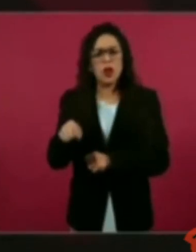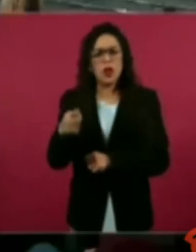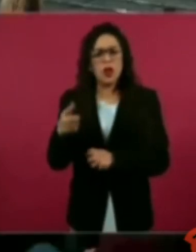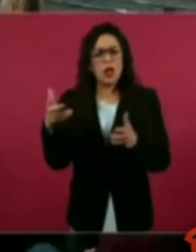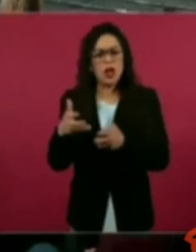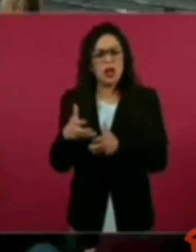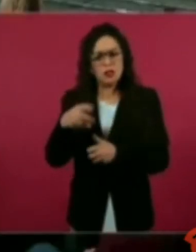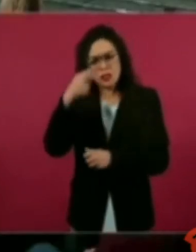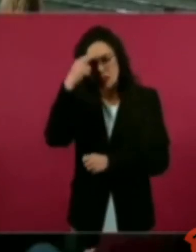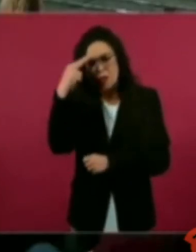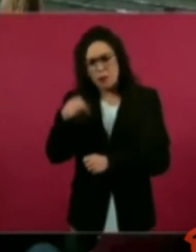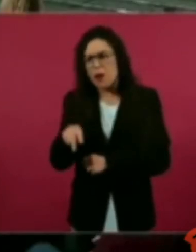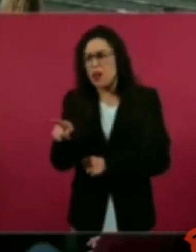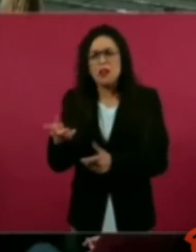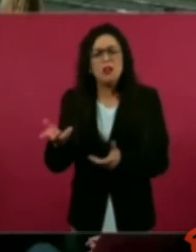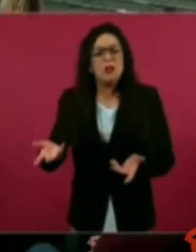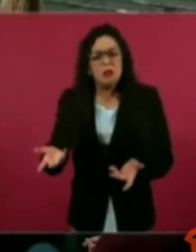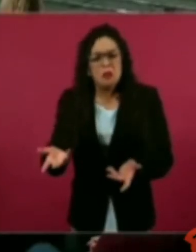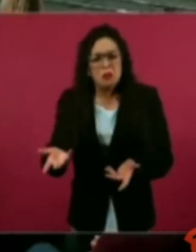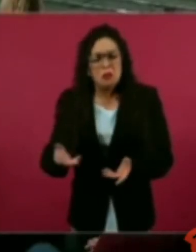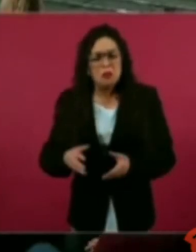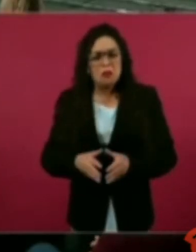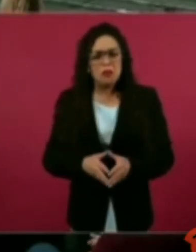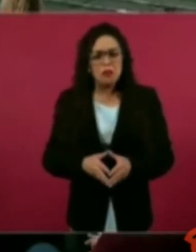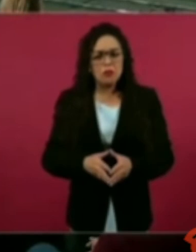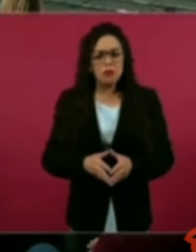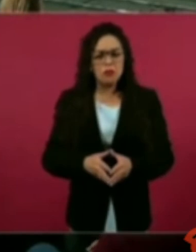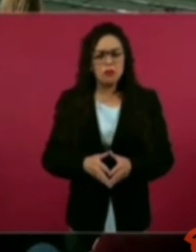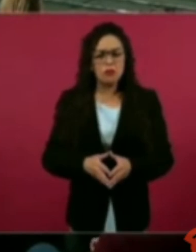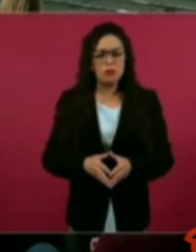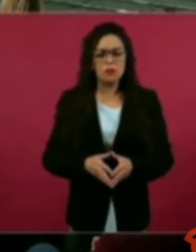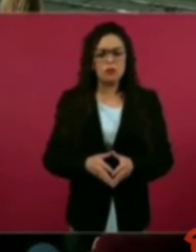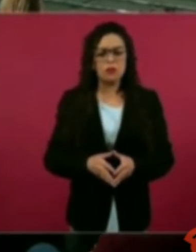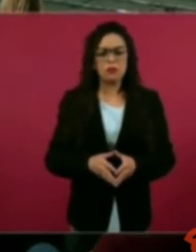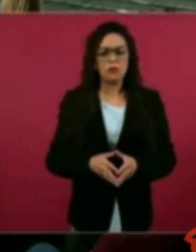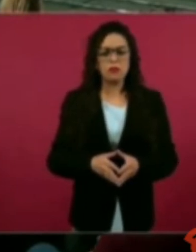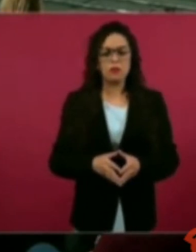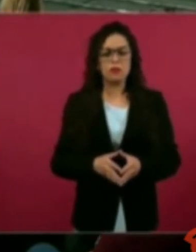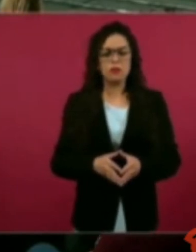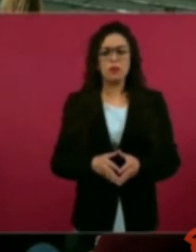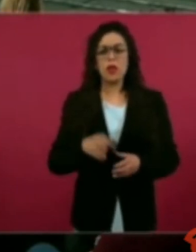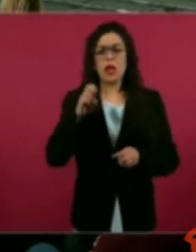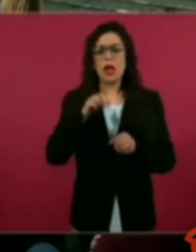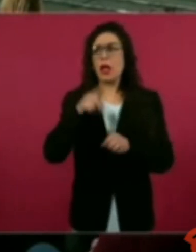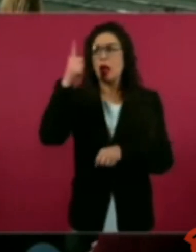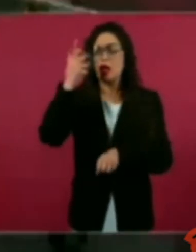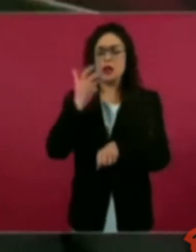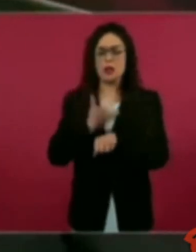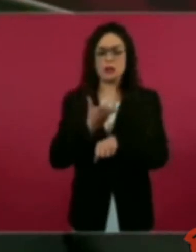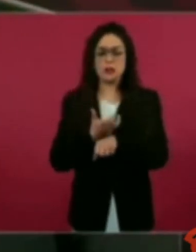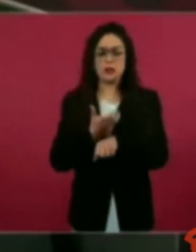En México. No, pues es que como es día feriado en Estados Unidos,